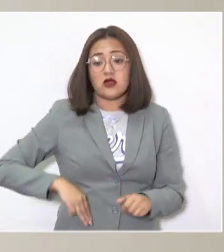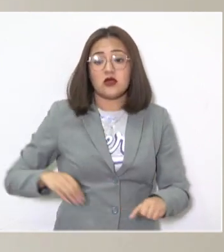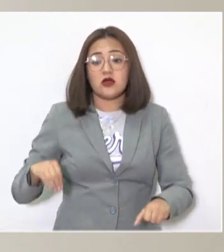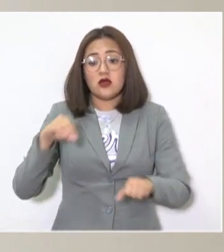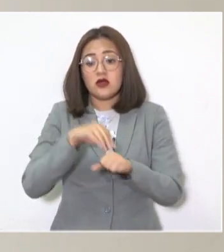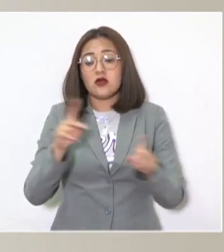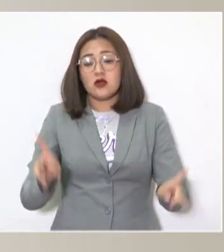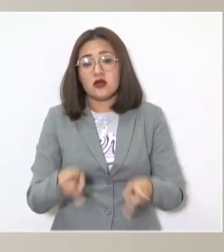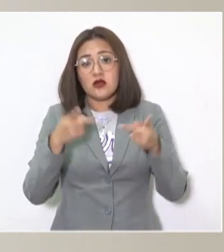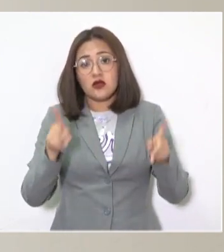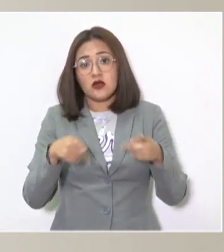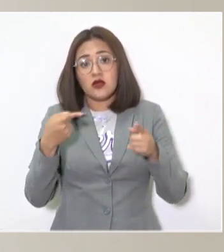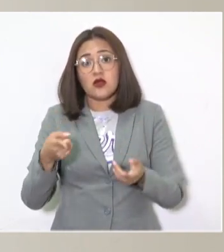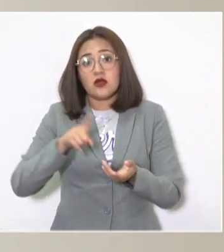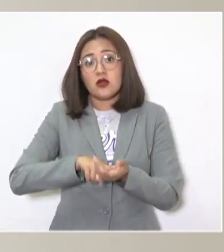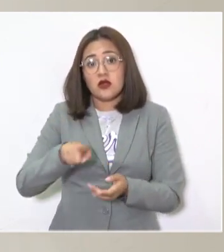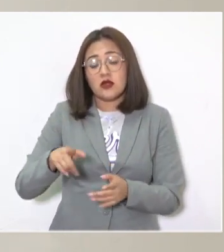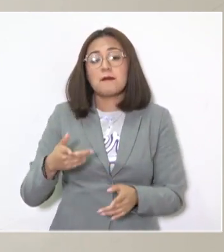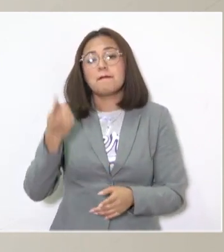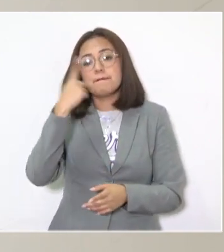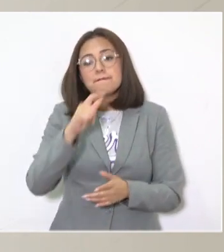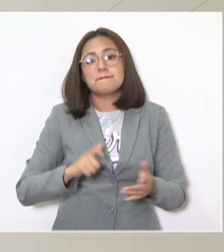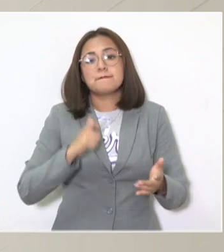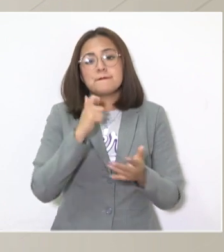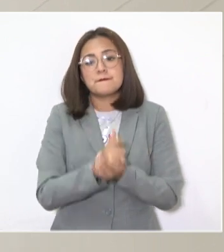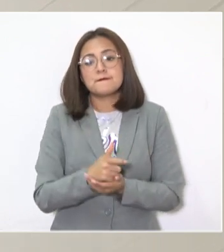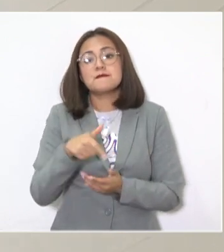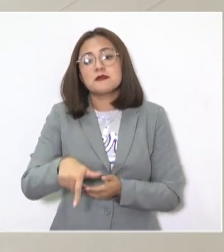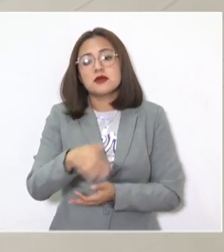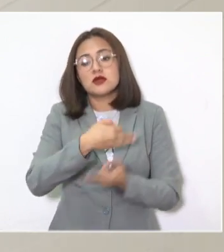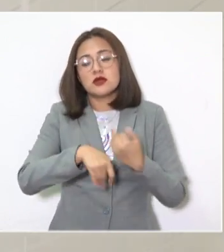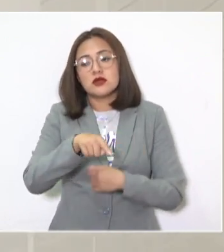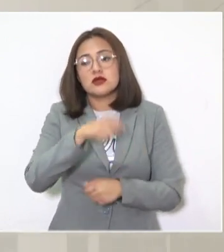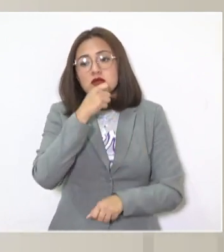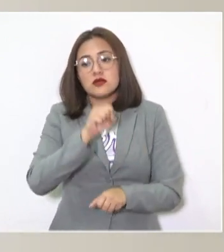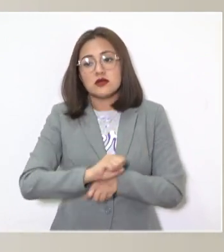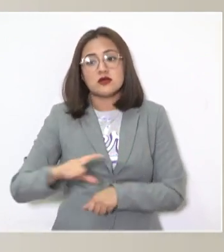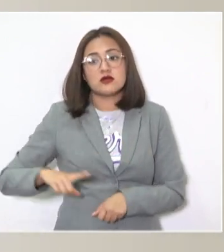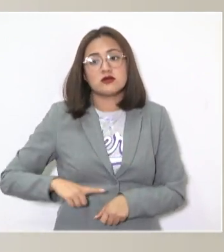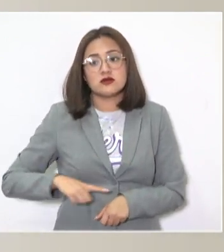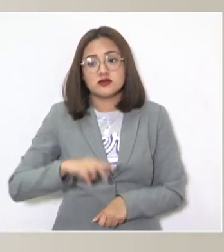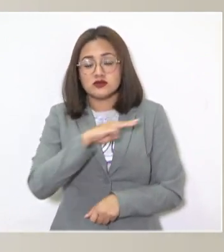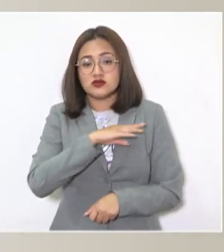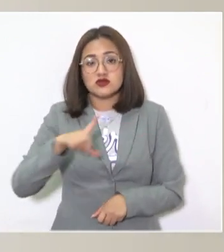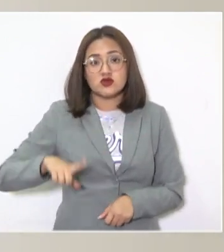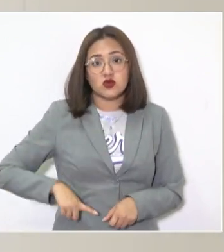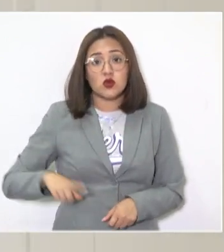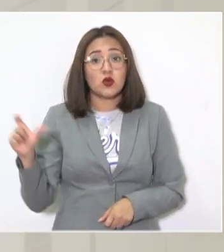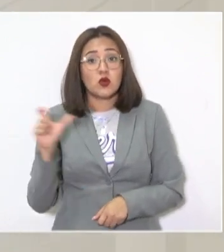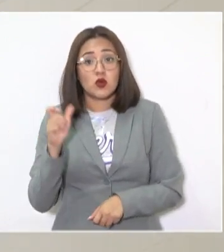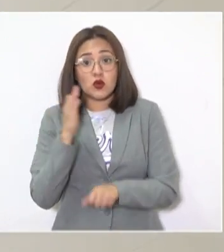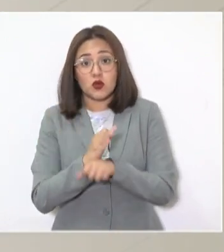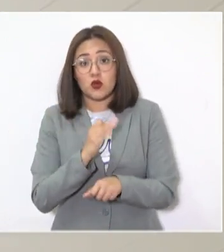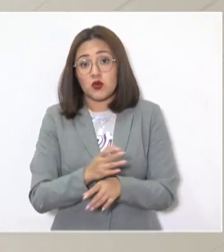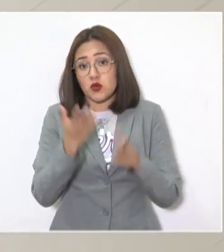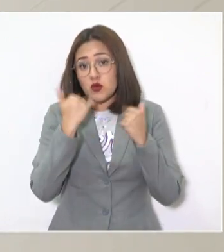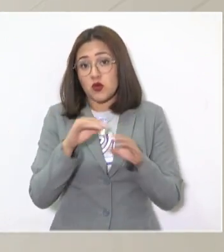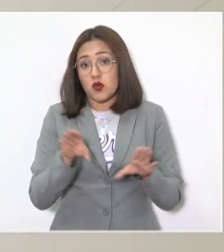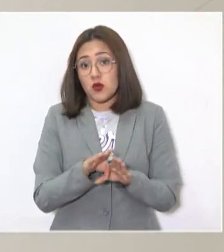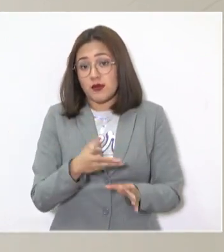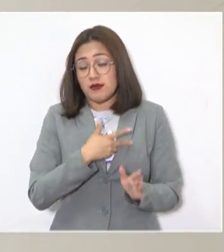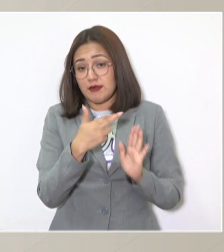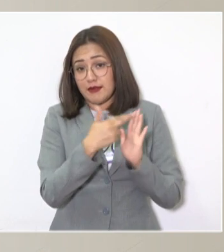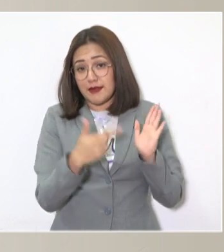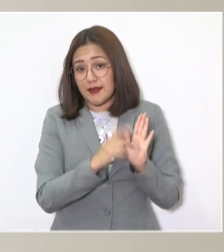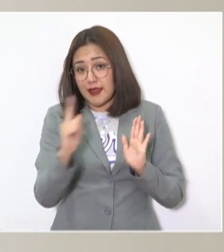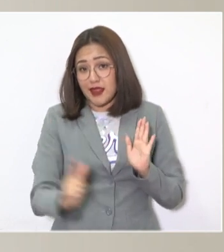instalación de comerciantes ambulantes a cambio del pago de cuotas a la Secretaría de Gobernación Municipal, cuando estas no están reguladas en